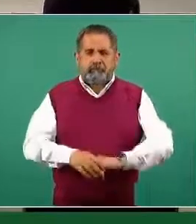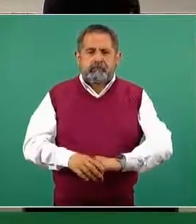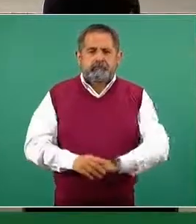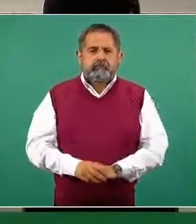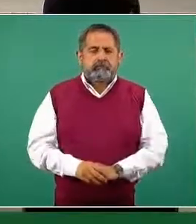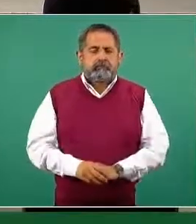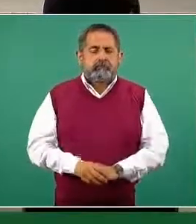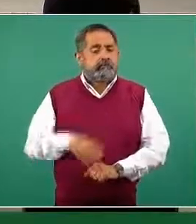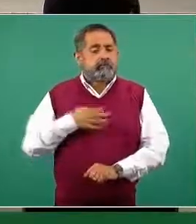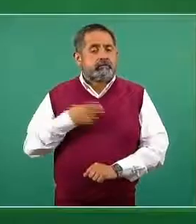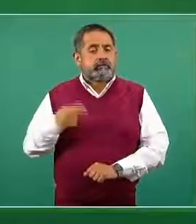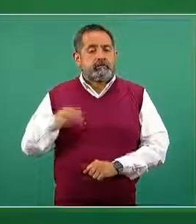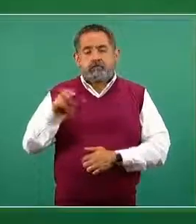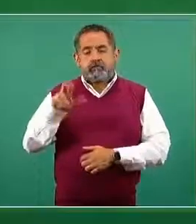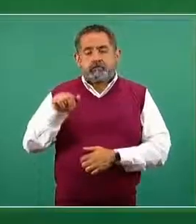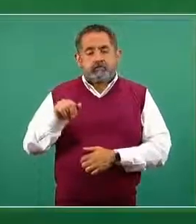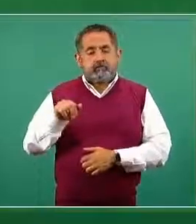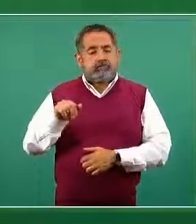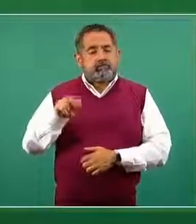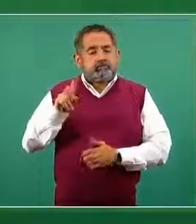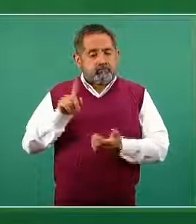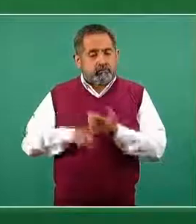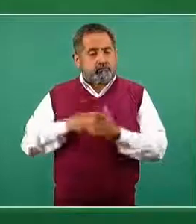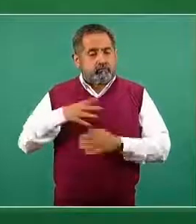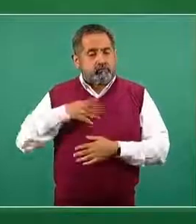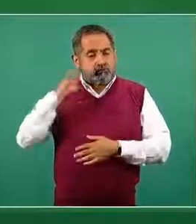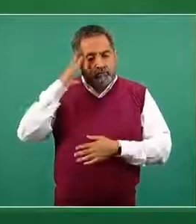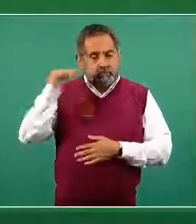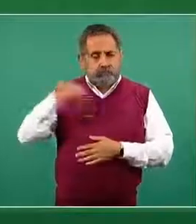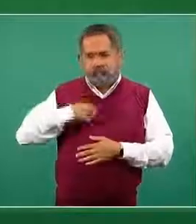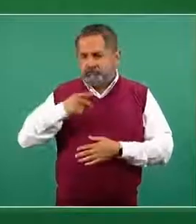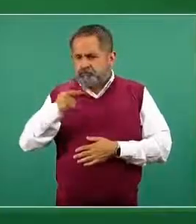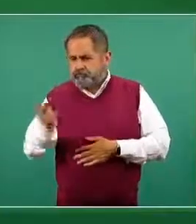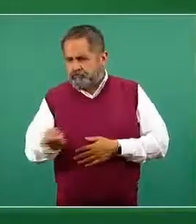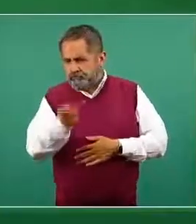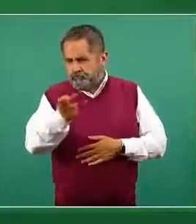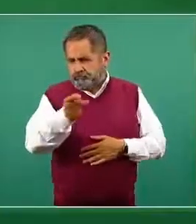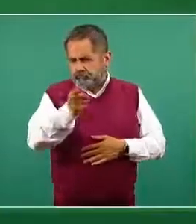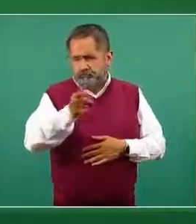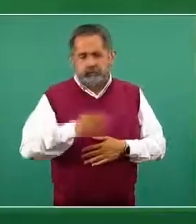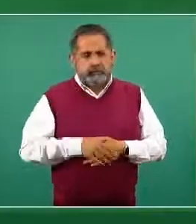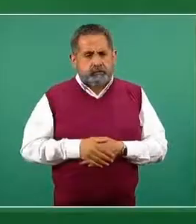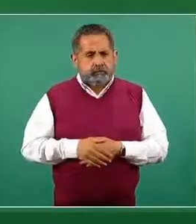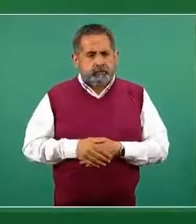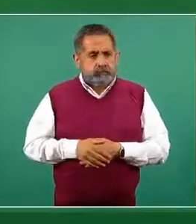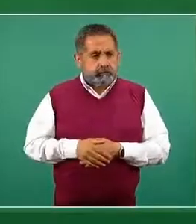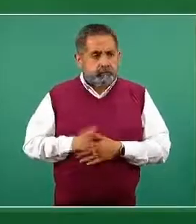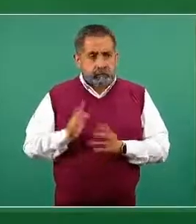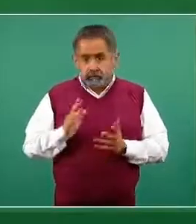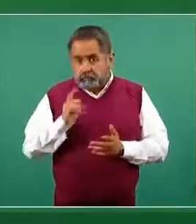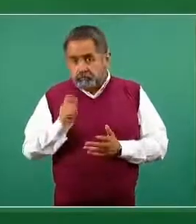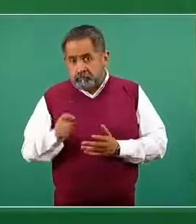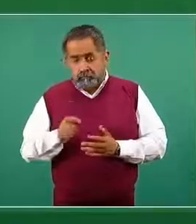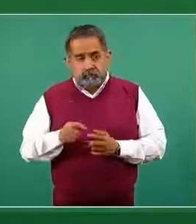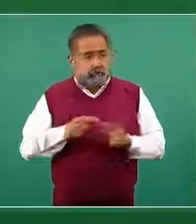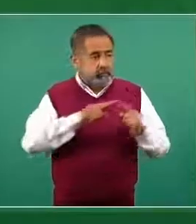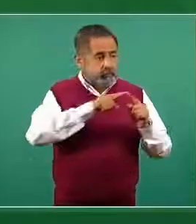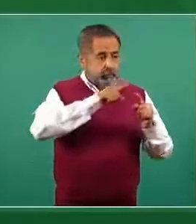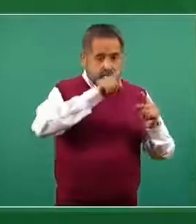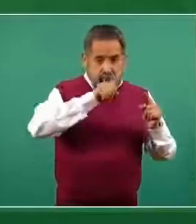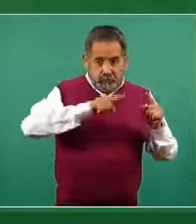Mi nombre es Nuria, soy de Villa de Álvarez, Colima, y mi pregunta es: ¿ya se tiene descartada la tercera ola